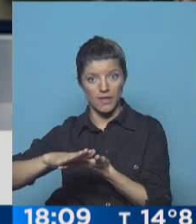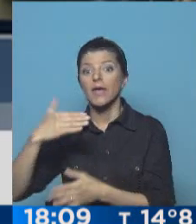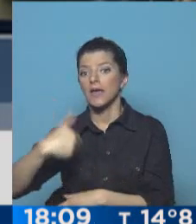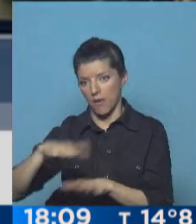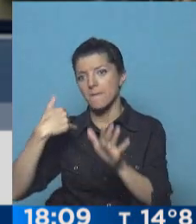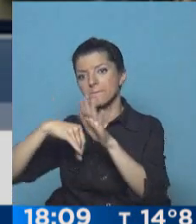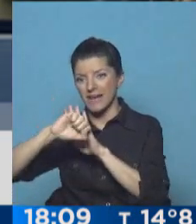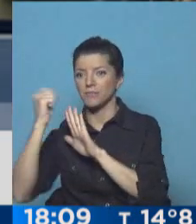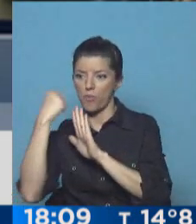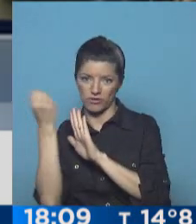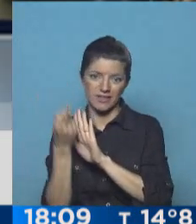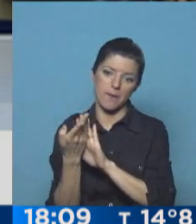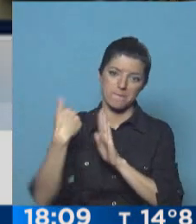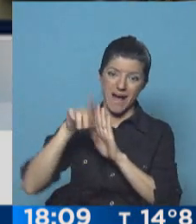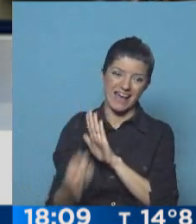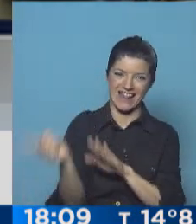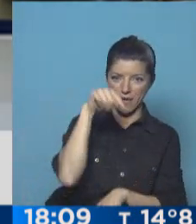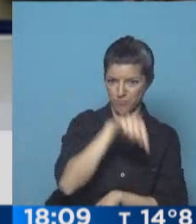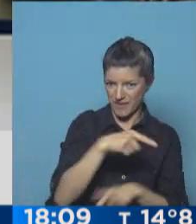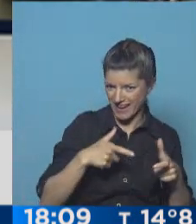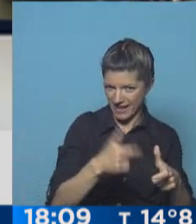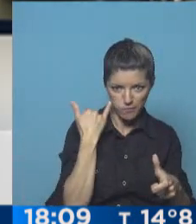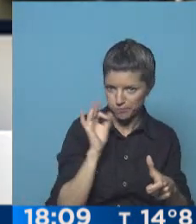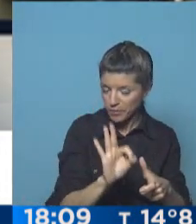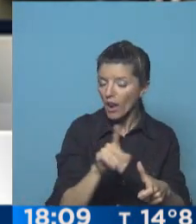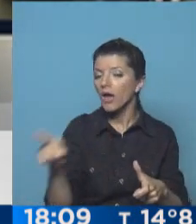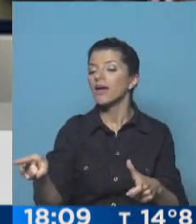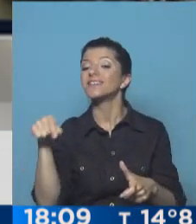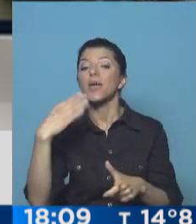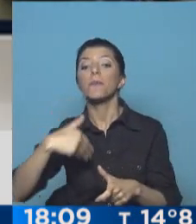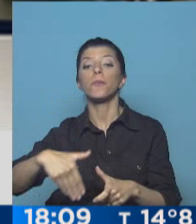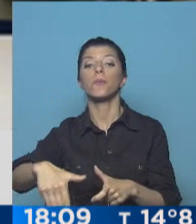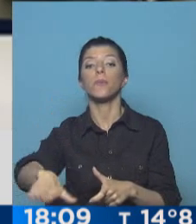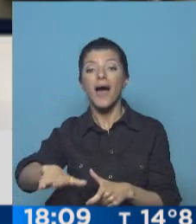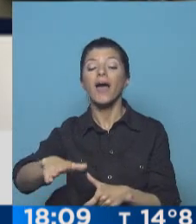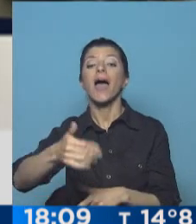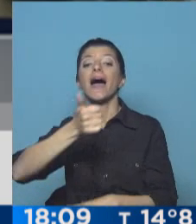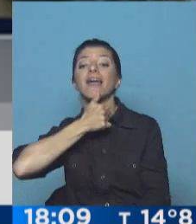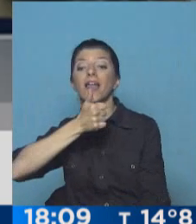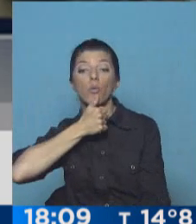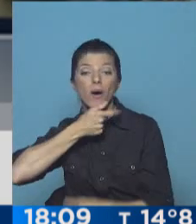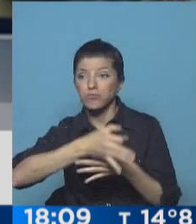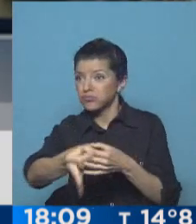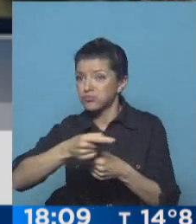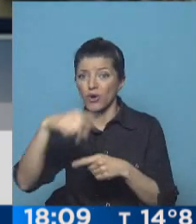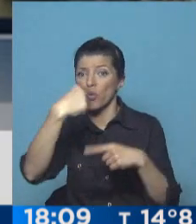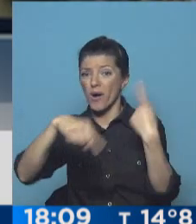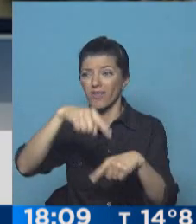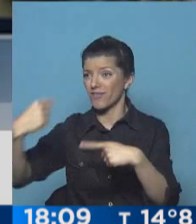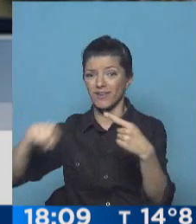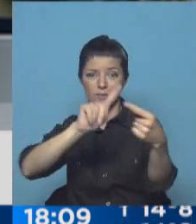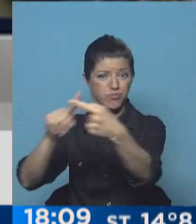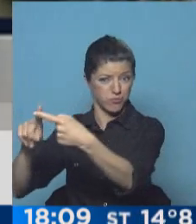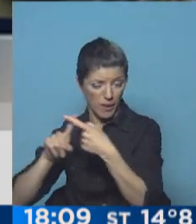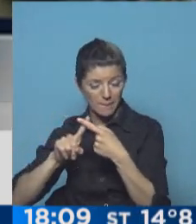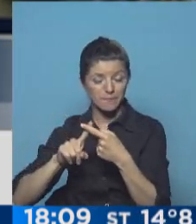más importante, va a definitivamente saldar la deuda de agua. Y la verdad que es